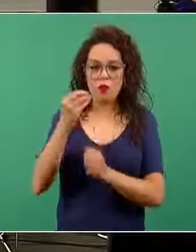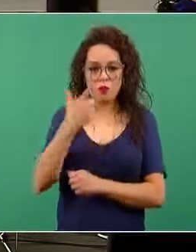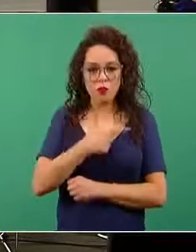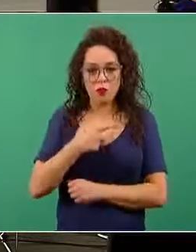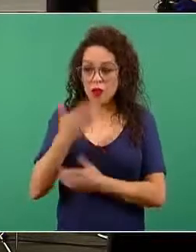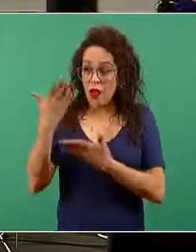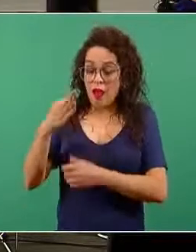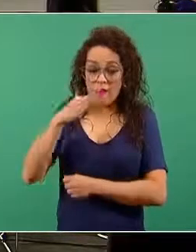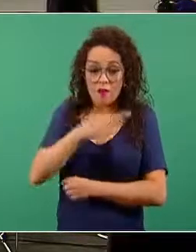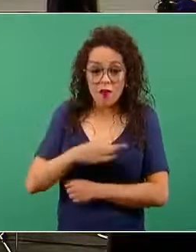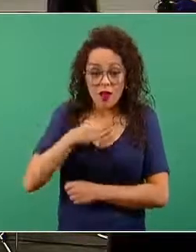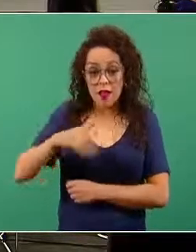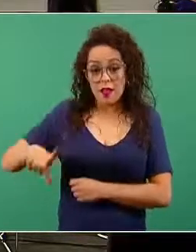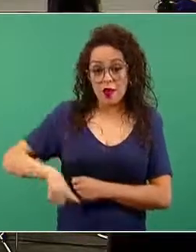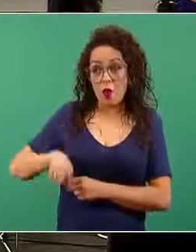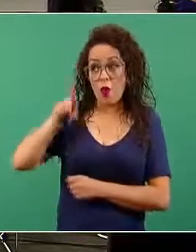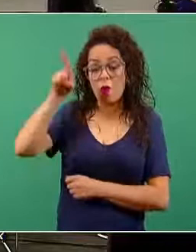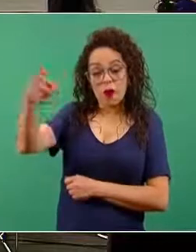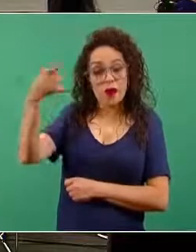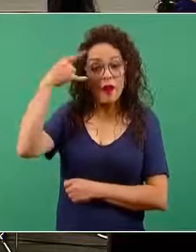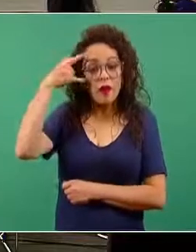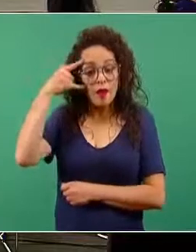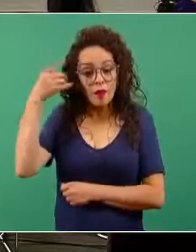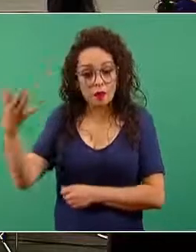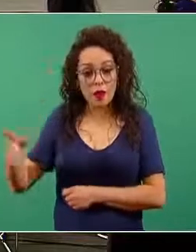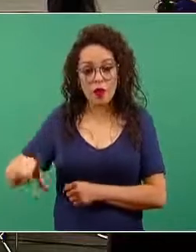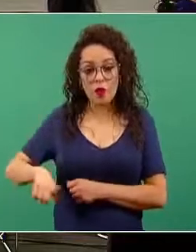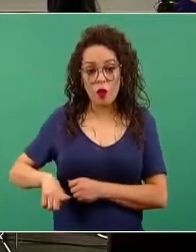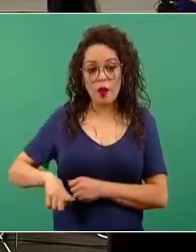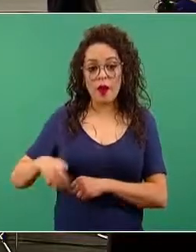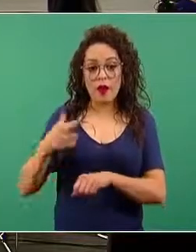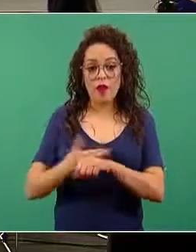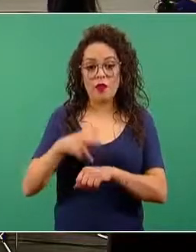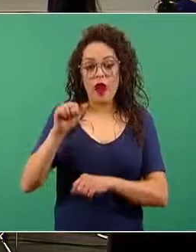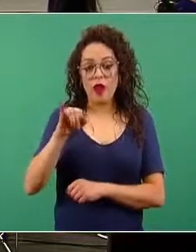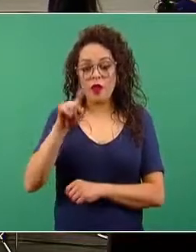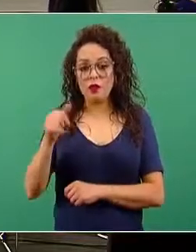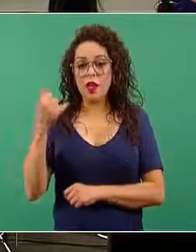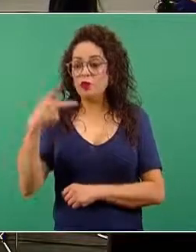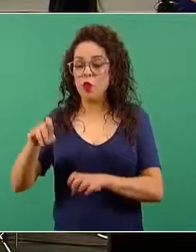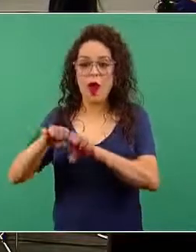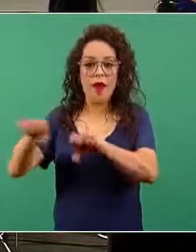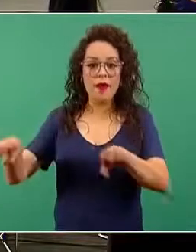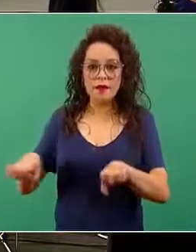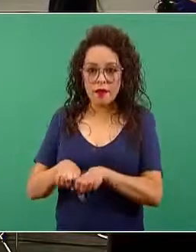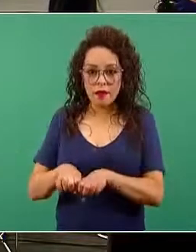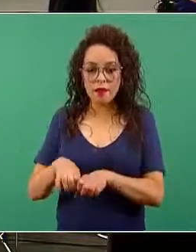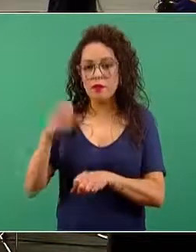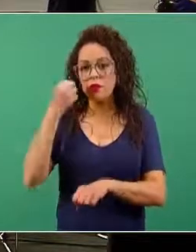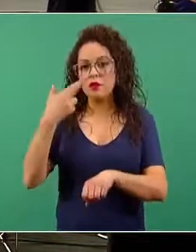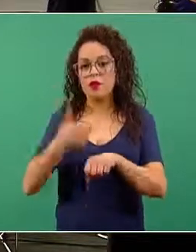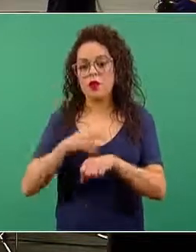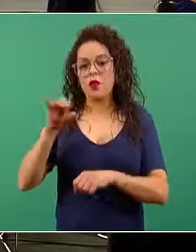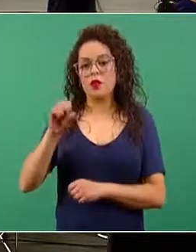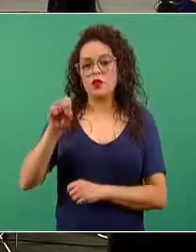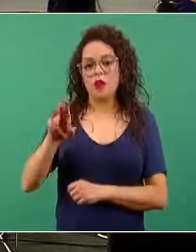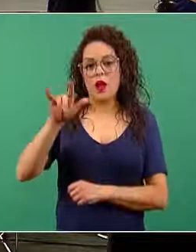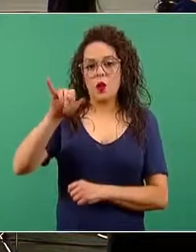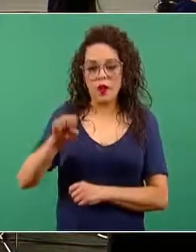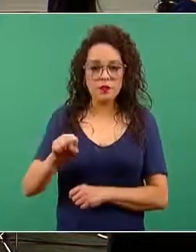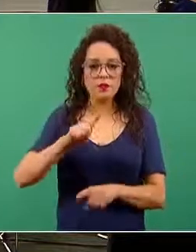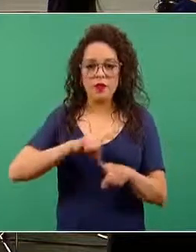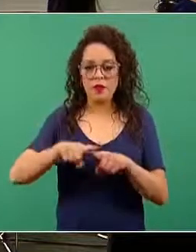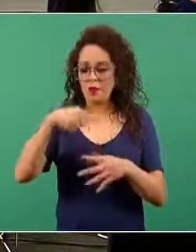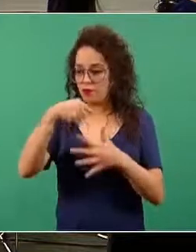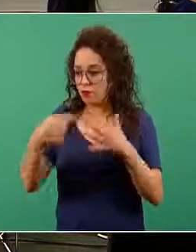gobierno de Campeche, al gobernador Aiza y a todo su equipo, al secretario José Luis González y a